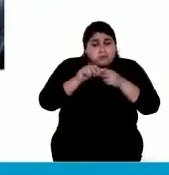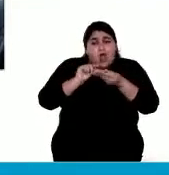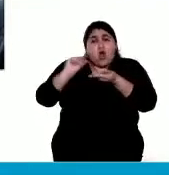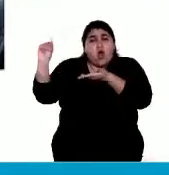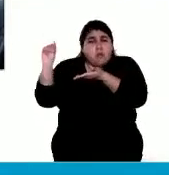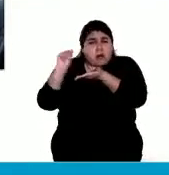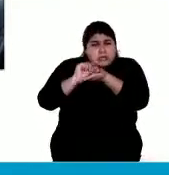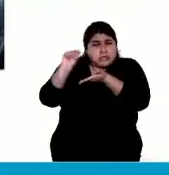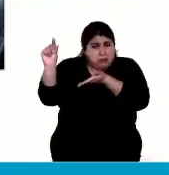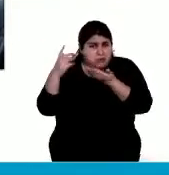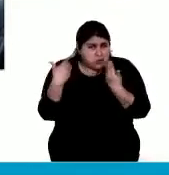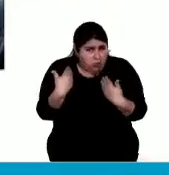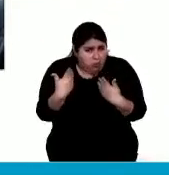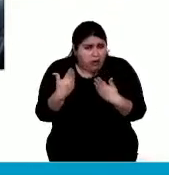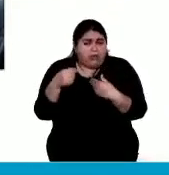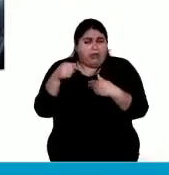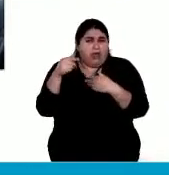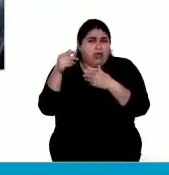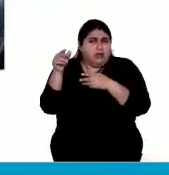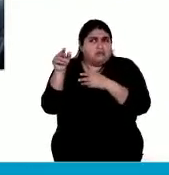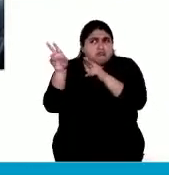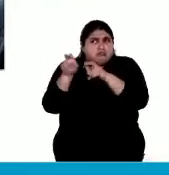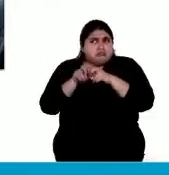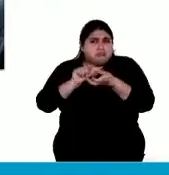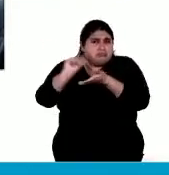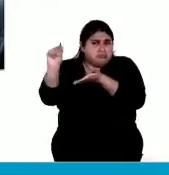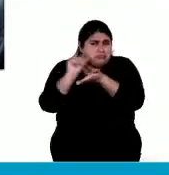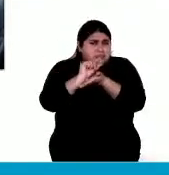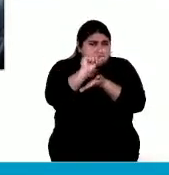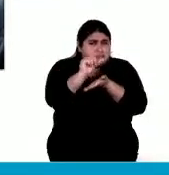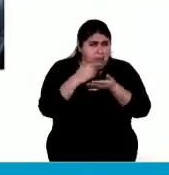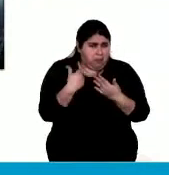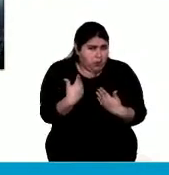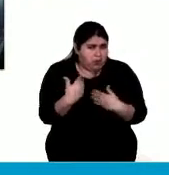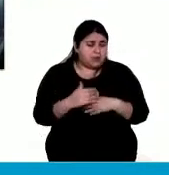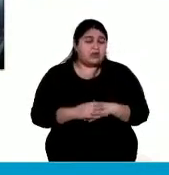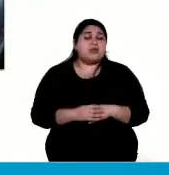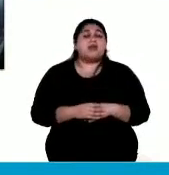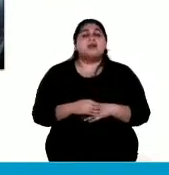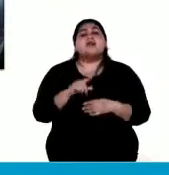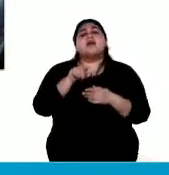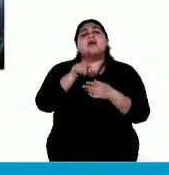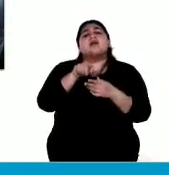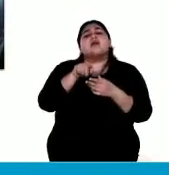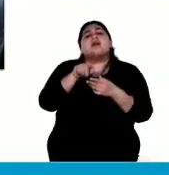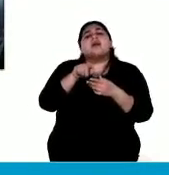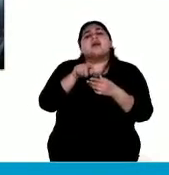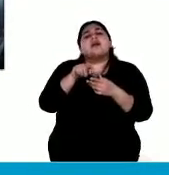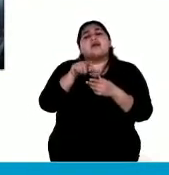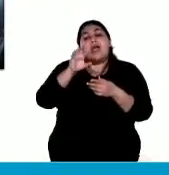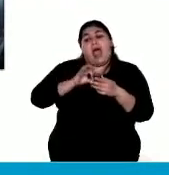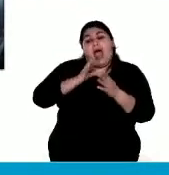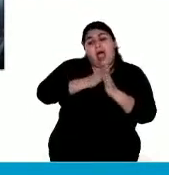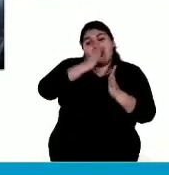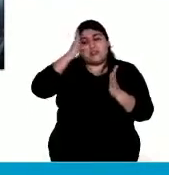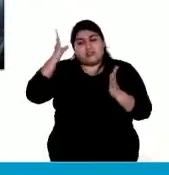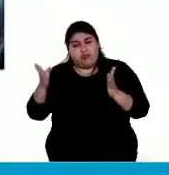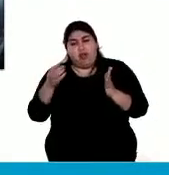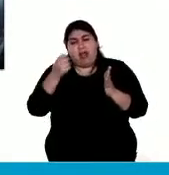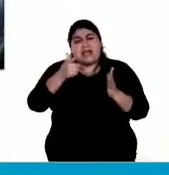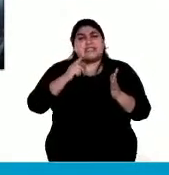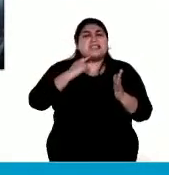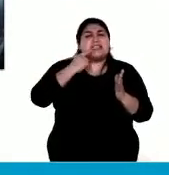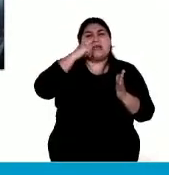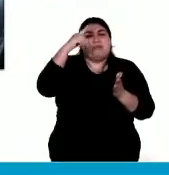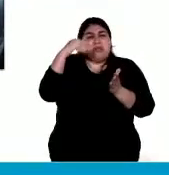que está recibiendo, ¿sí? Que va a ser en lo que queda del año, unos